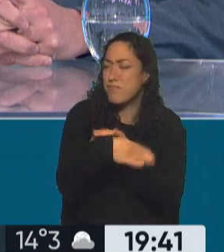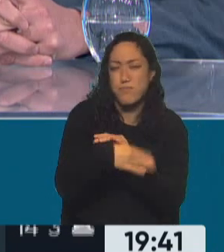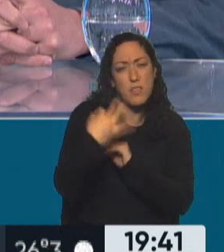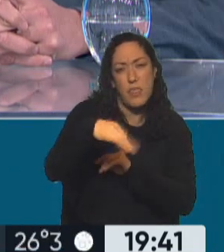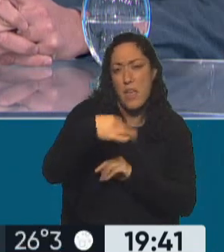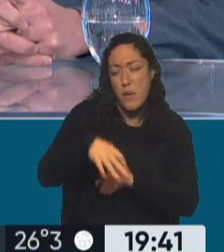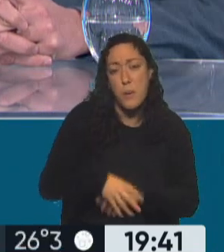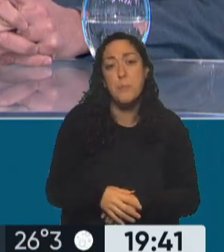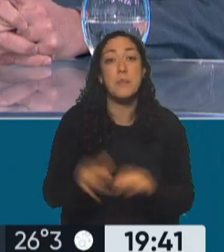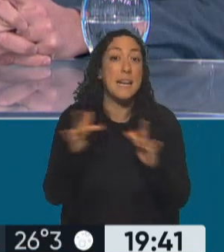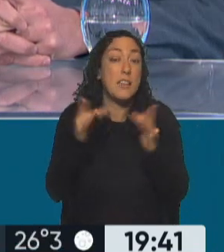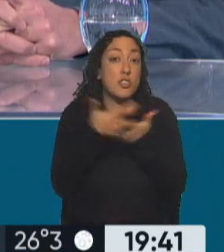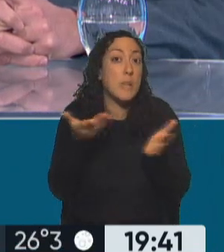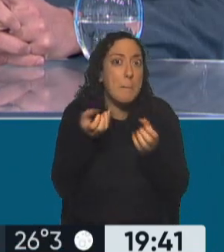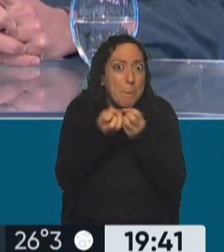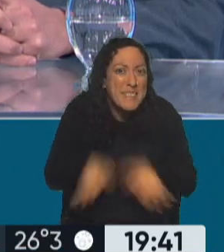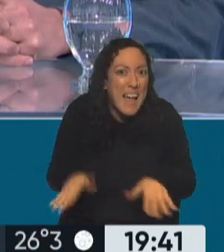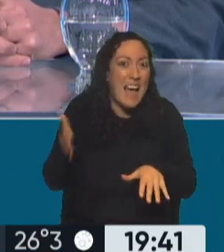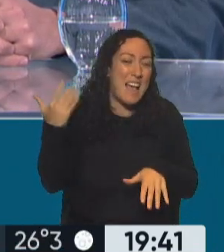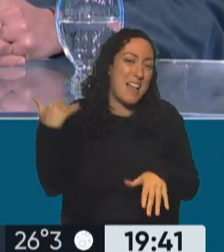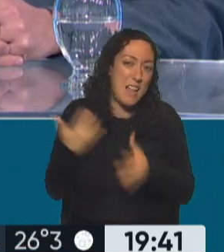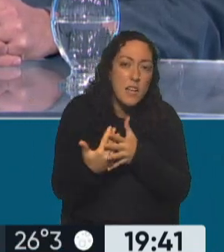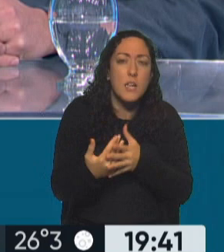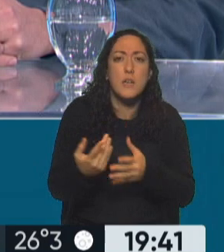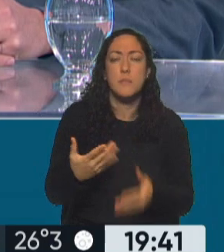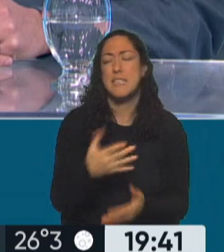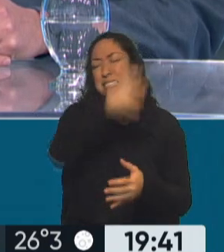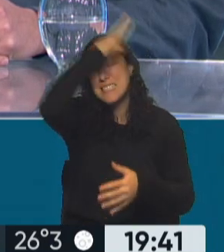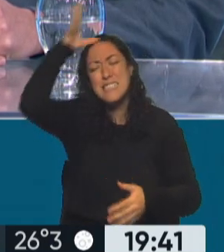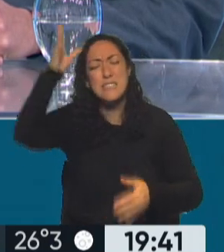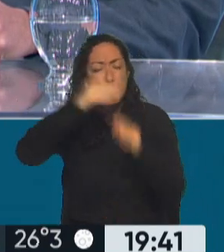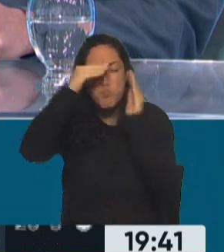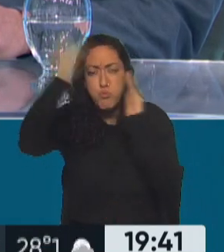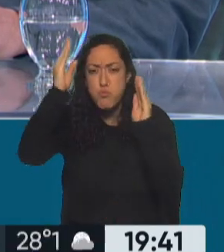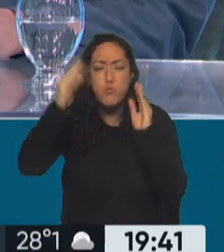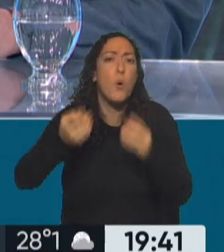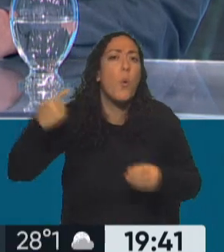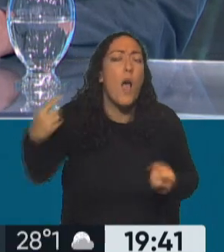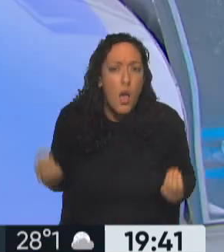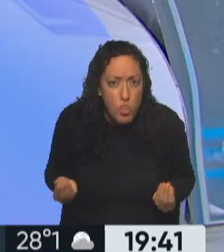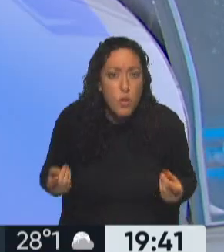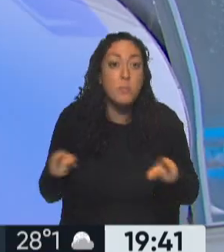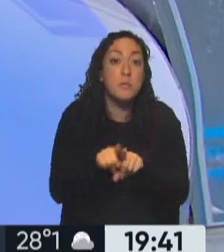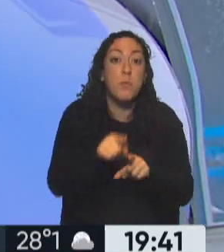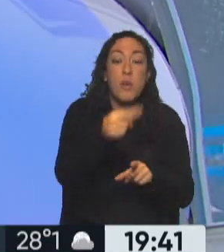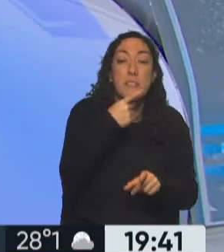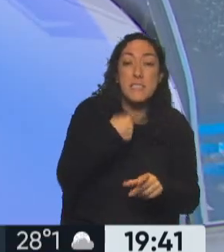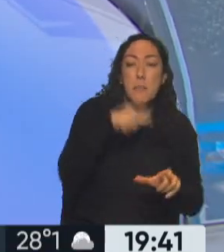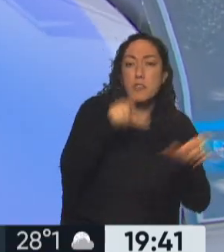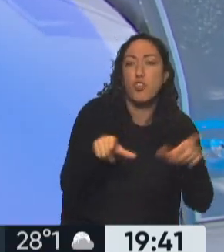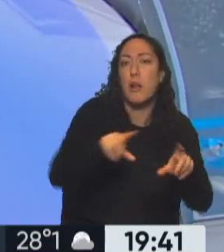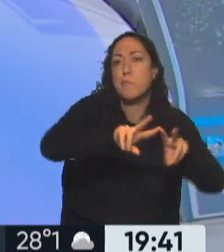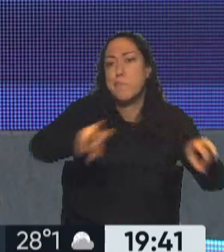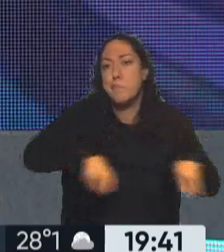¿Cuál y desde dónde parte el hartazgo? Con la dirigencia política, que este fulano habla de casta. ¿Desde